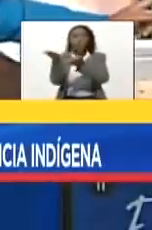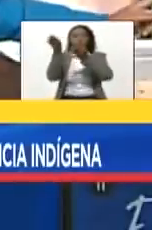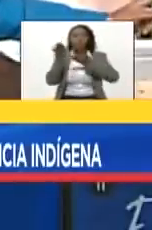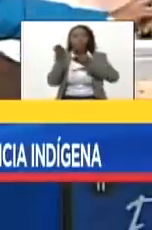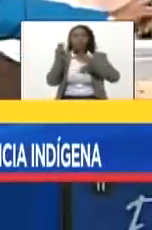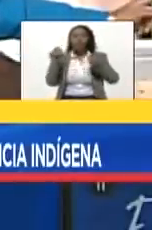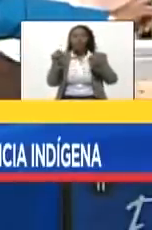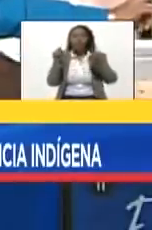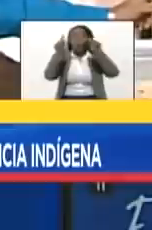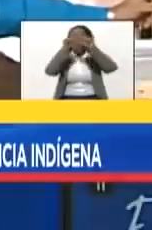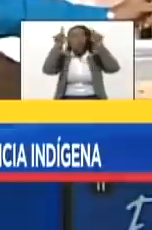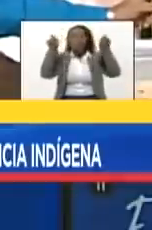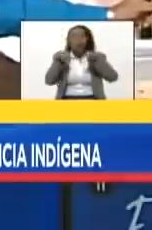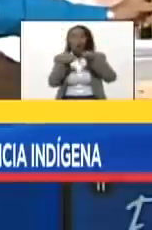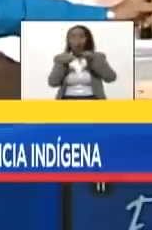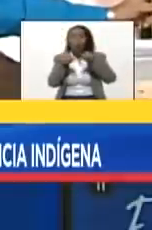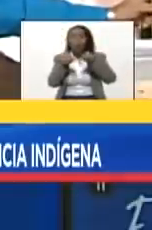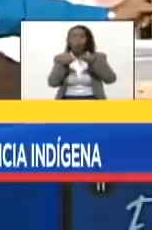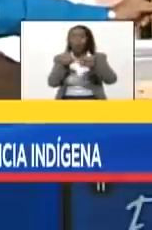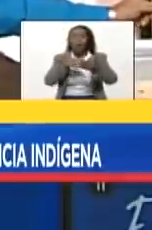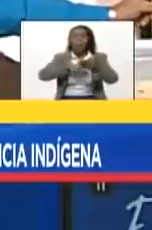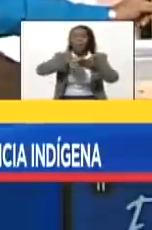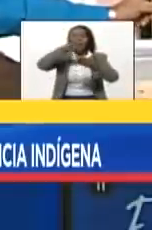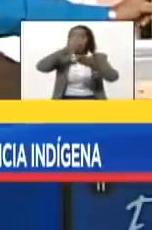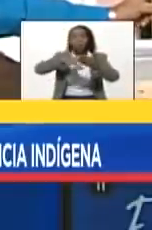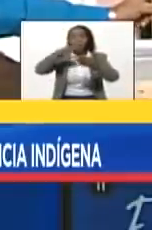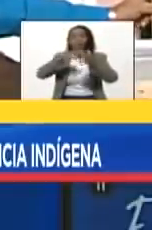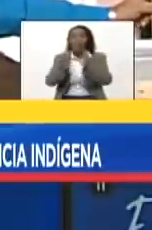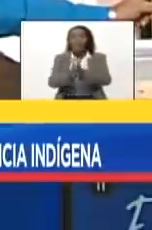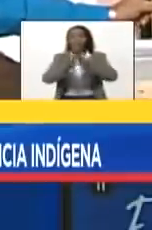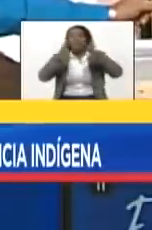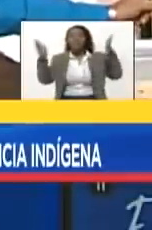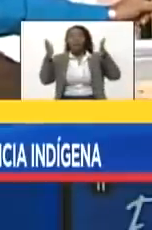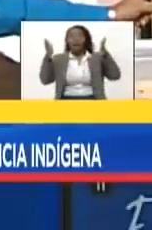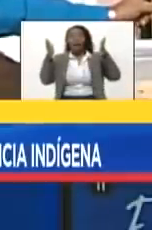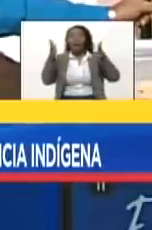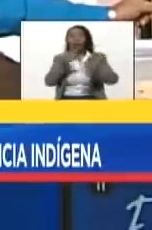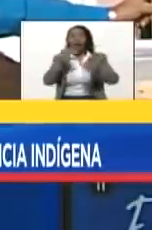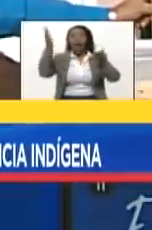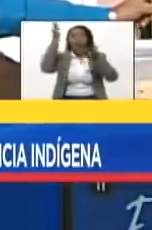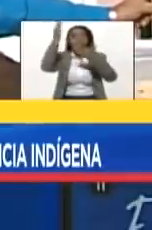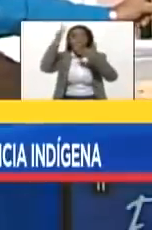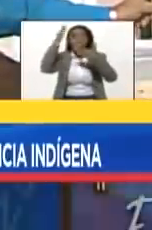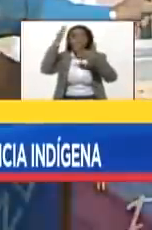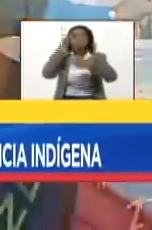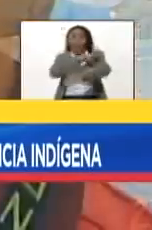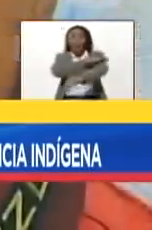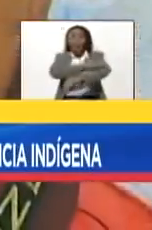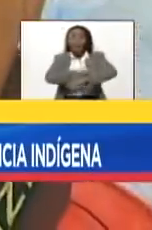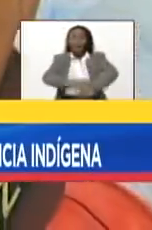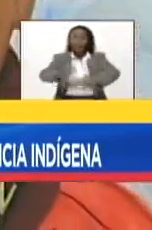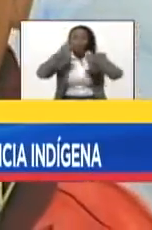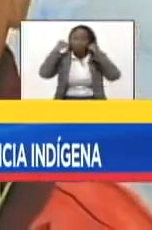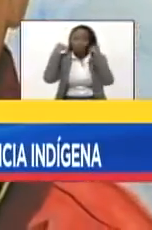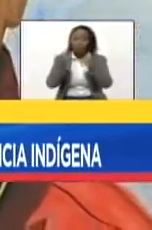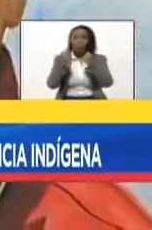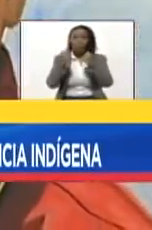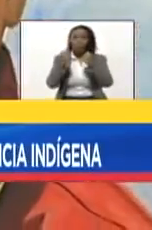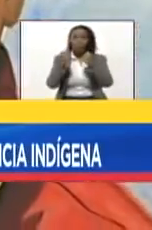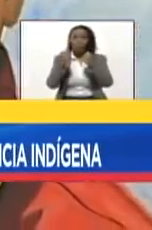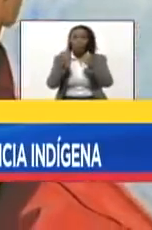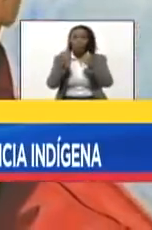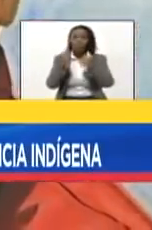cuadro donde aparece el gran cacique Indio Brazo Duro.